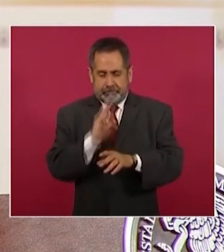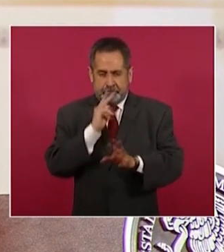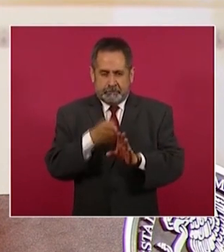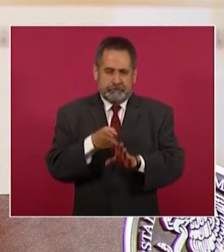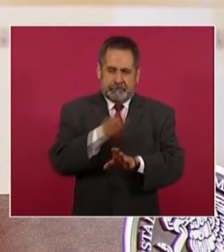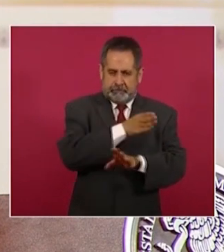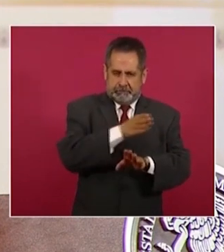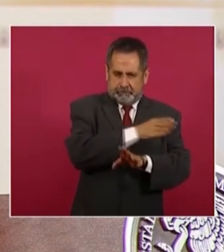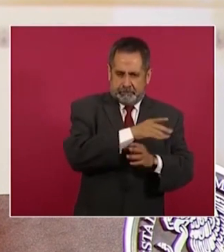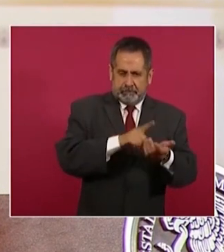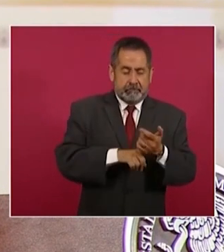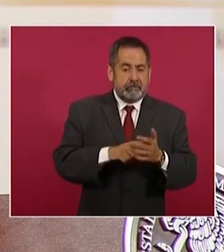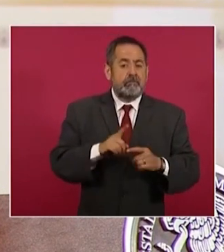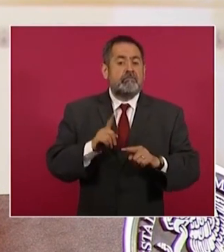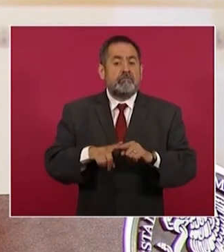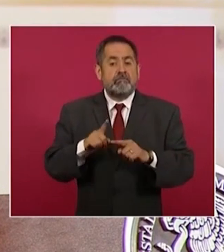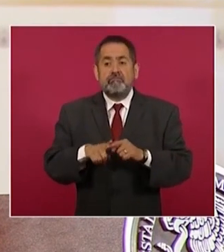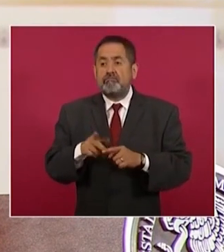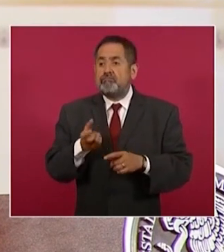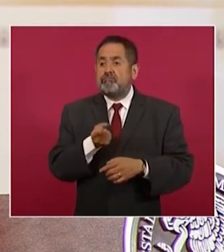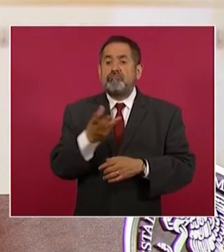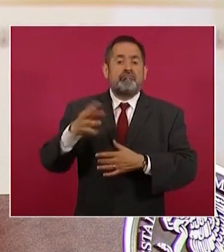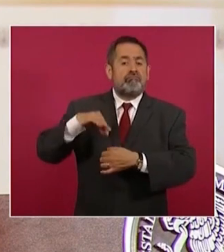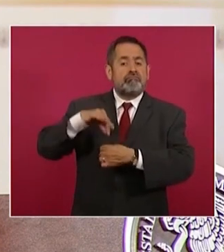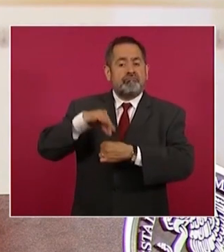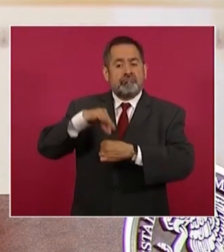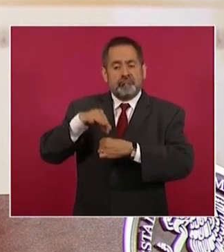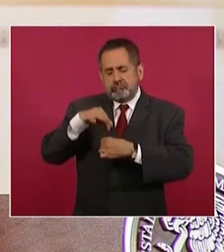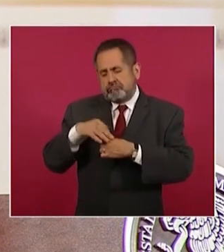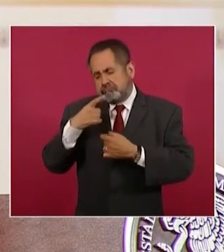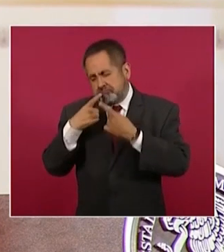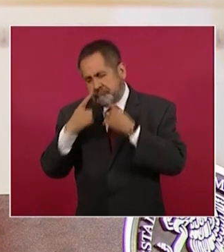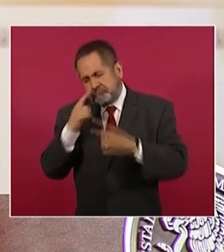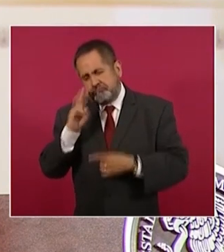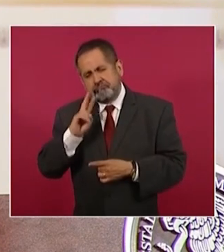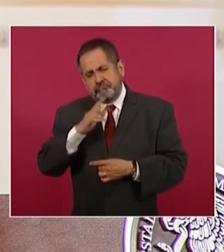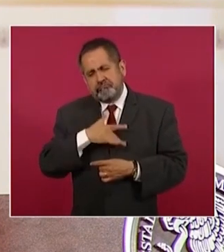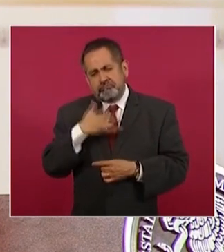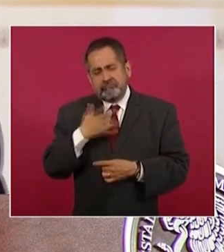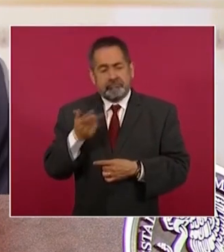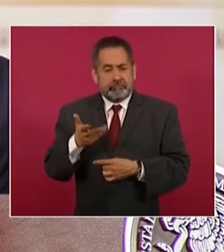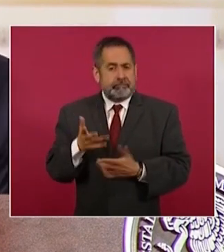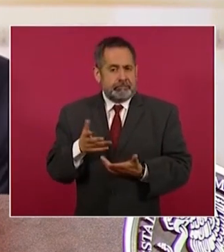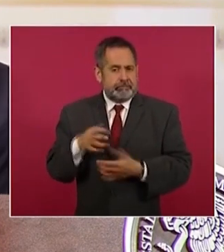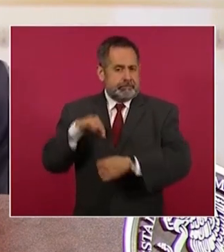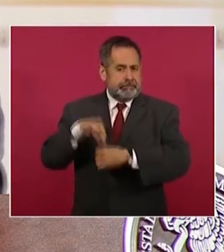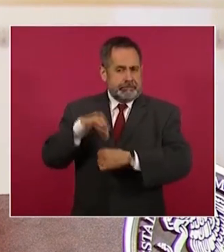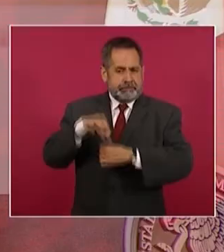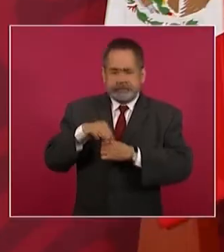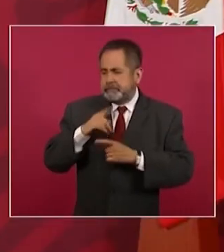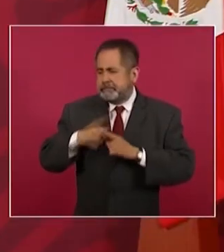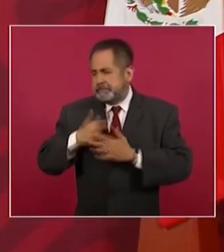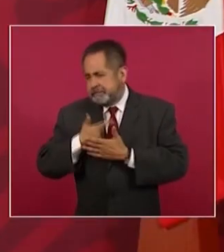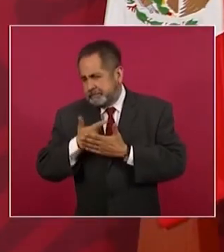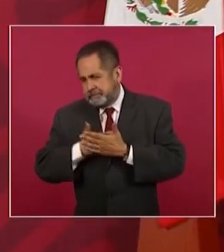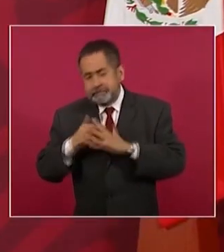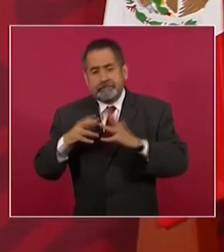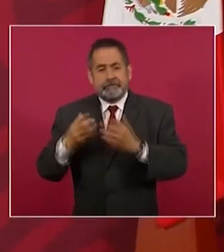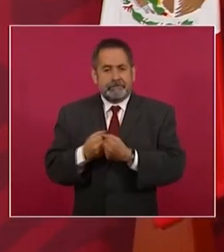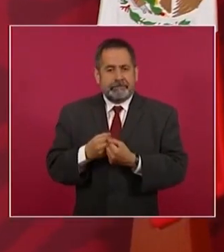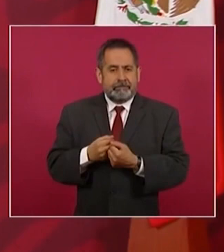para que nos indique cuál será el mecanismo de restitución que vamos a emprender al día óscar hernández